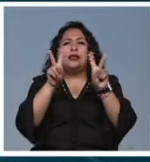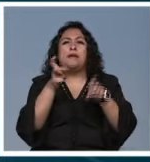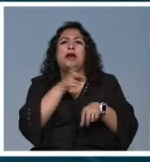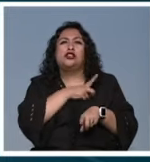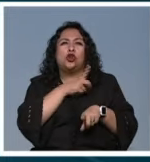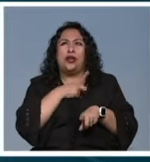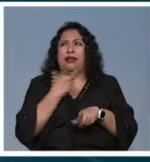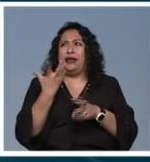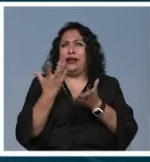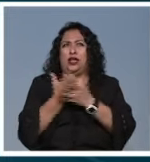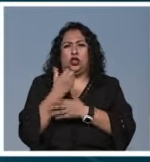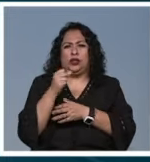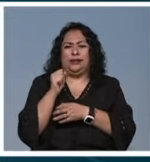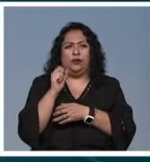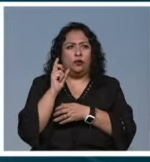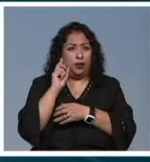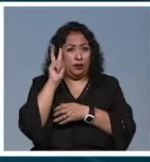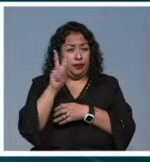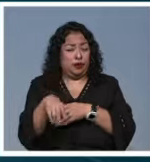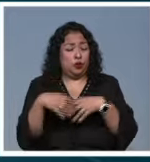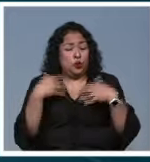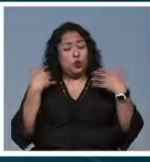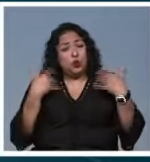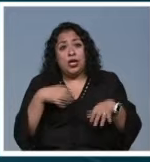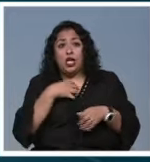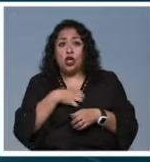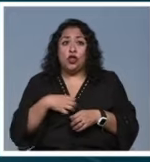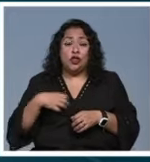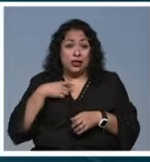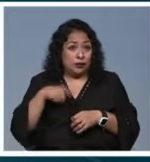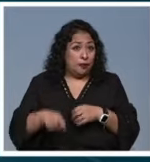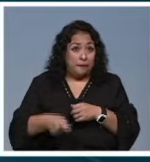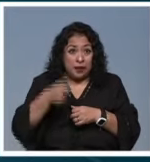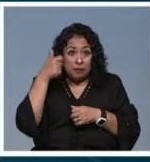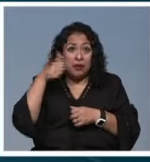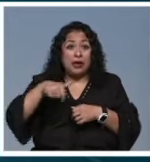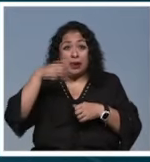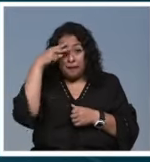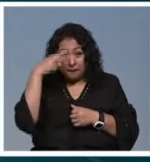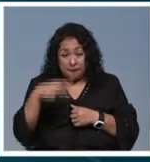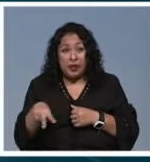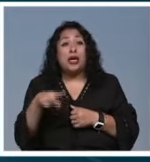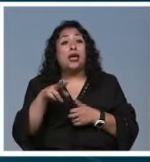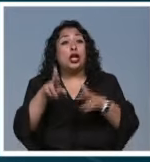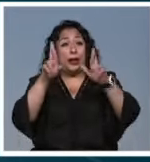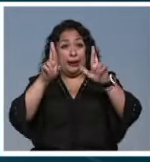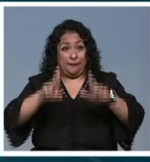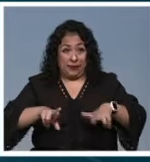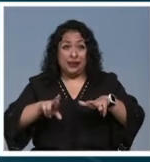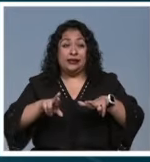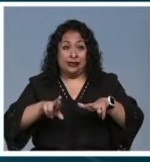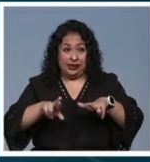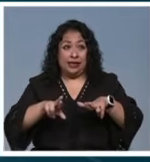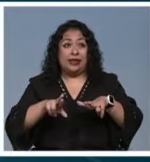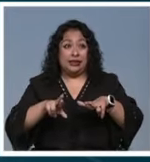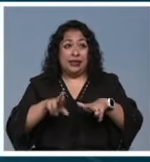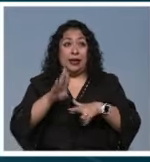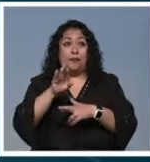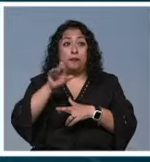fin de semana y nos tiene súper contentos porque esta es la primera vez que México es representado en el